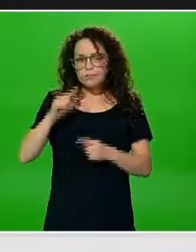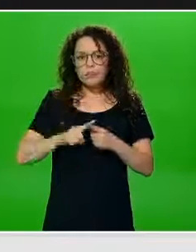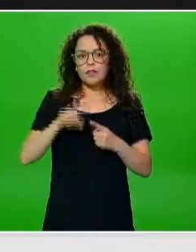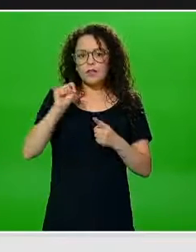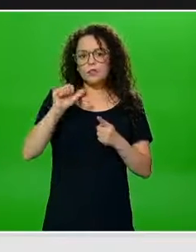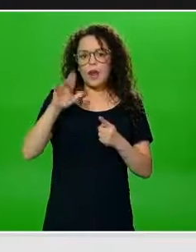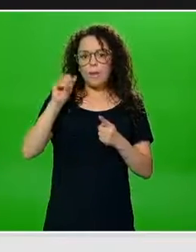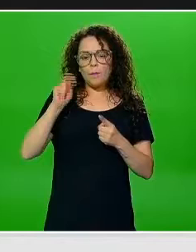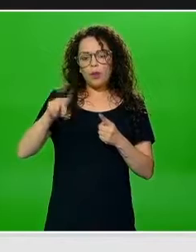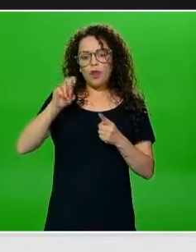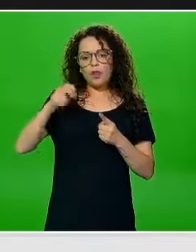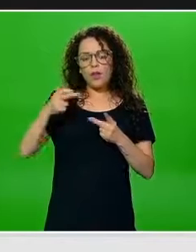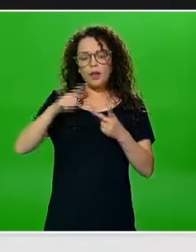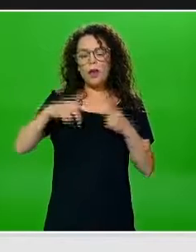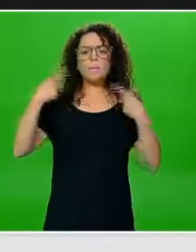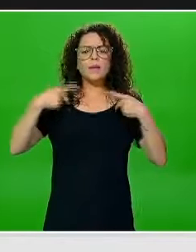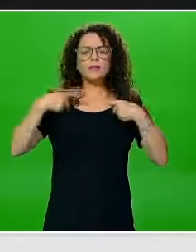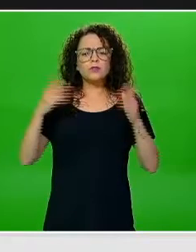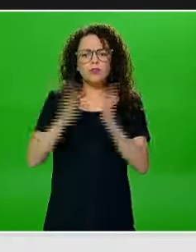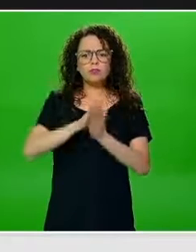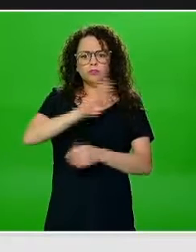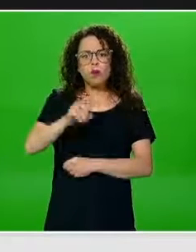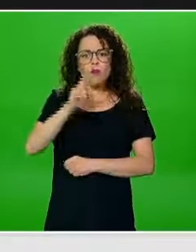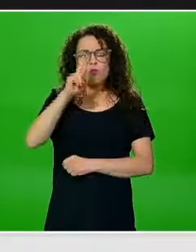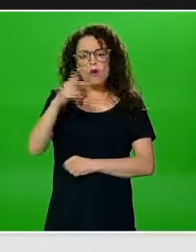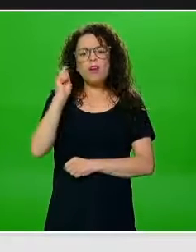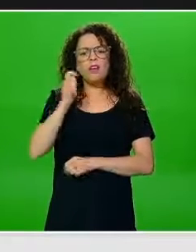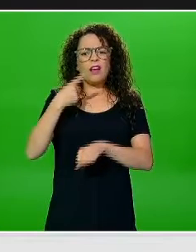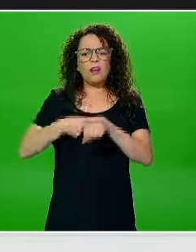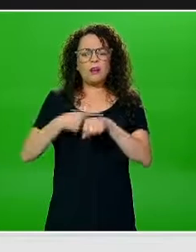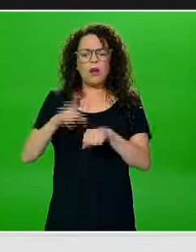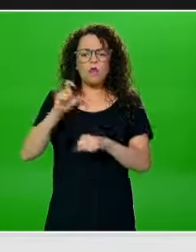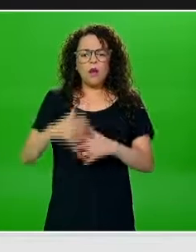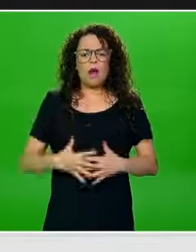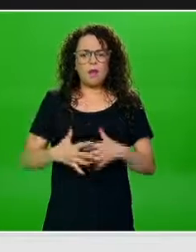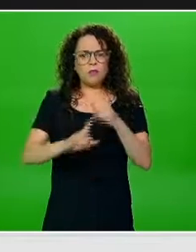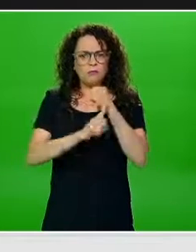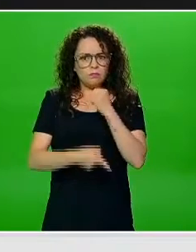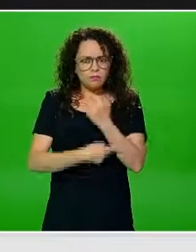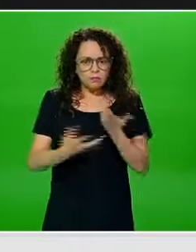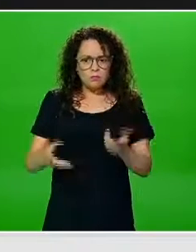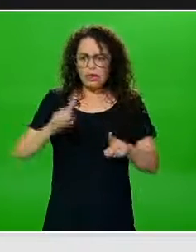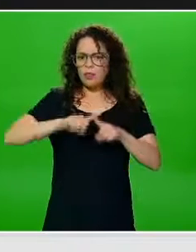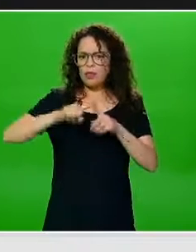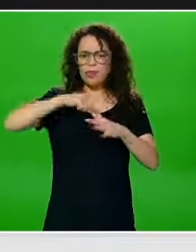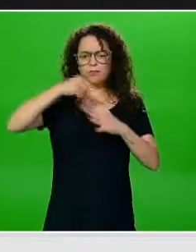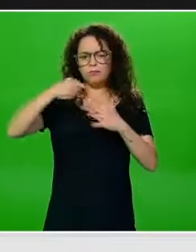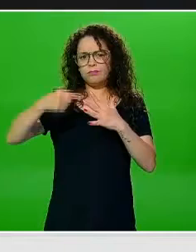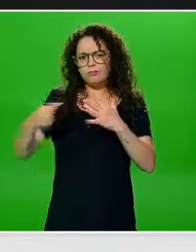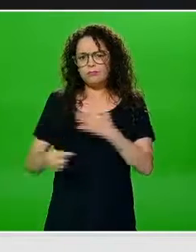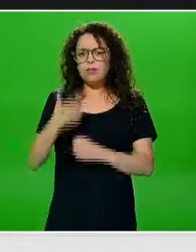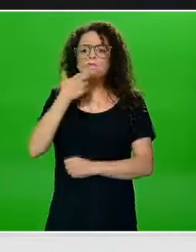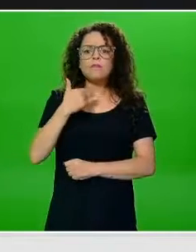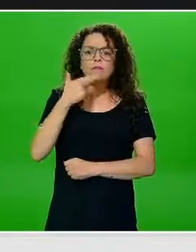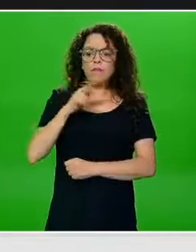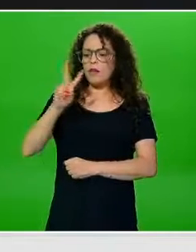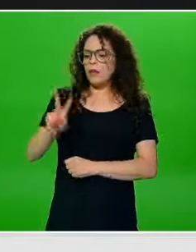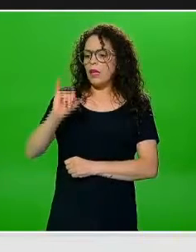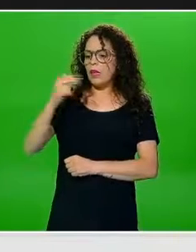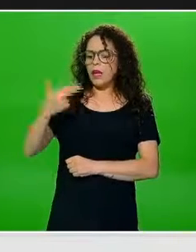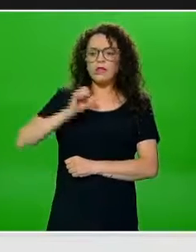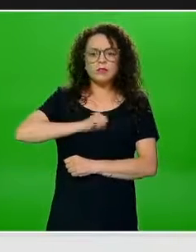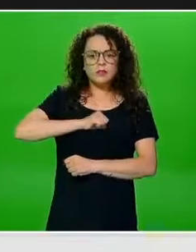de muertes maternas, información también de la parte de defectos de tubo neural, de diabetes, de VIH, etcétera.